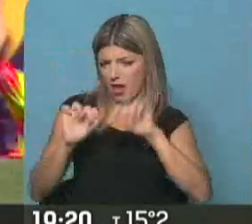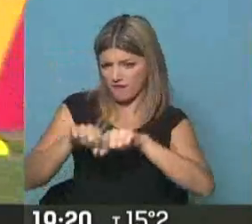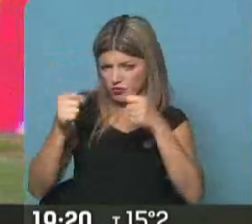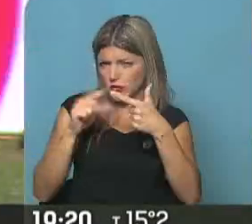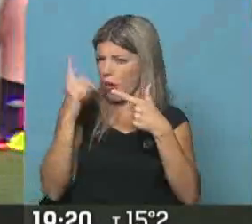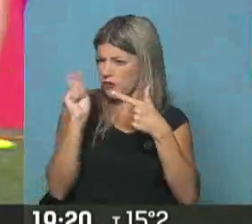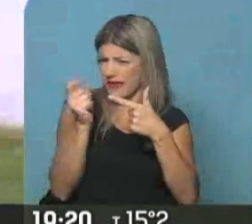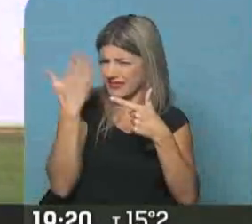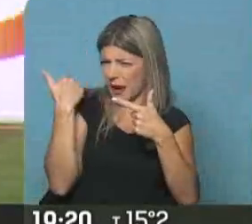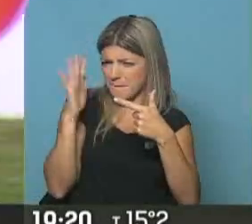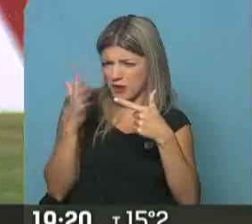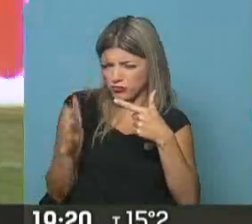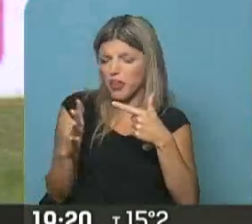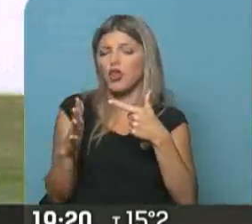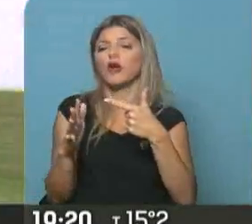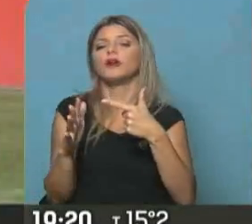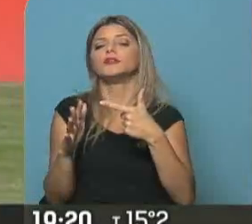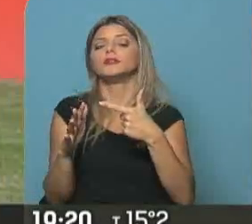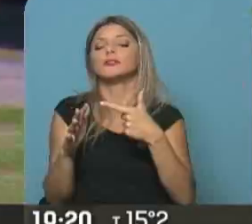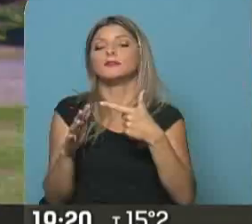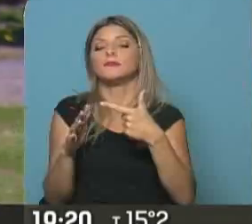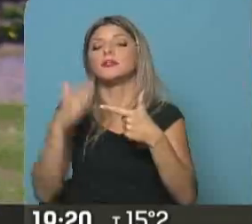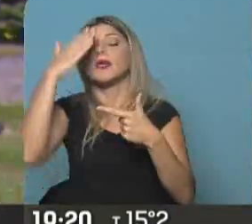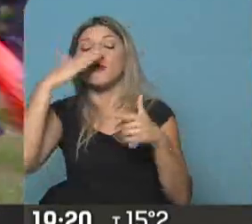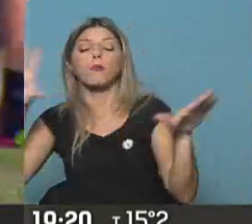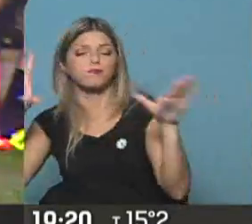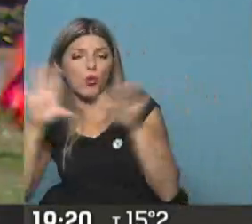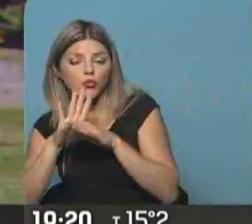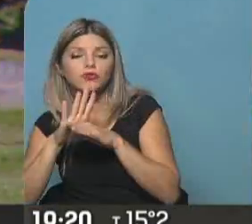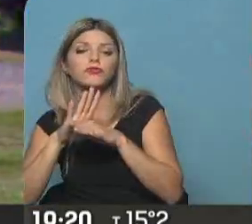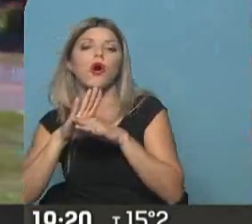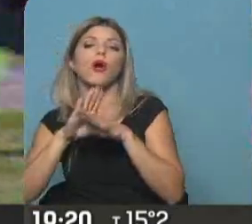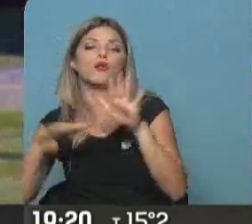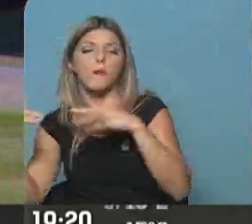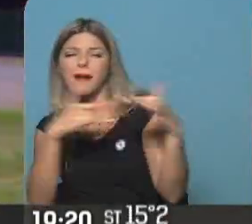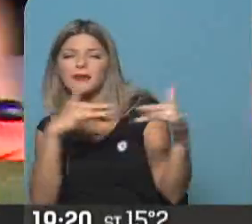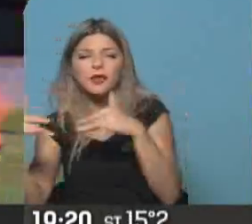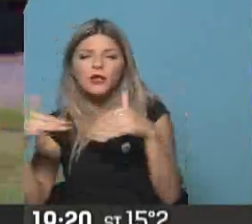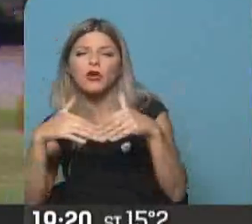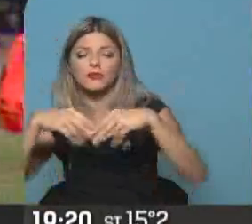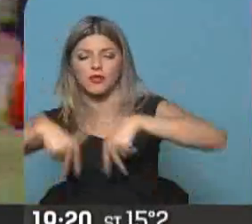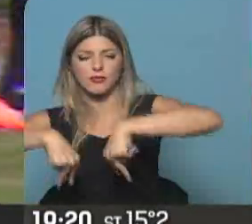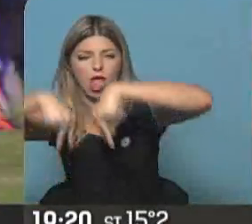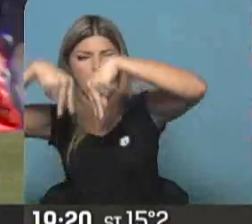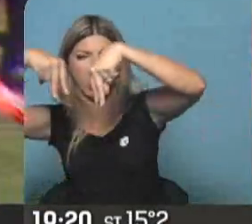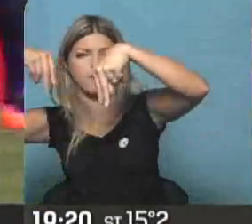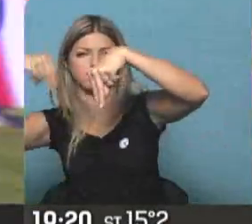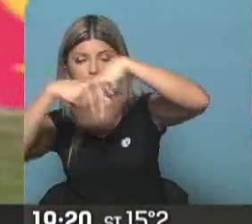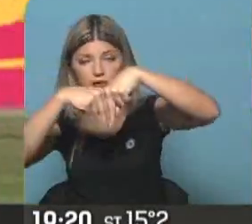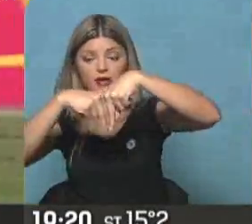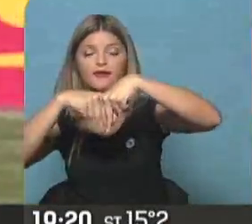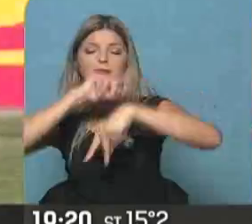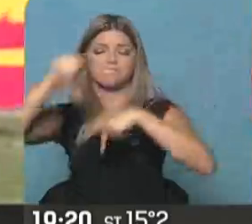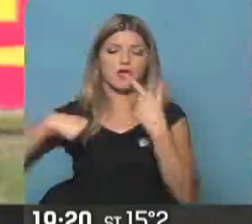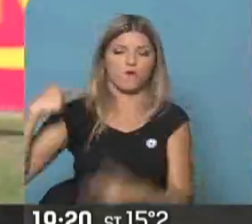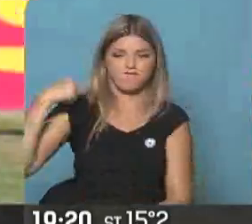mes y que recrudeció con aquel choque tan meneado con el Papu Gómez en el partido del Milan